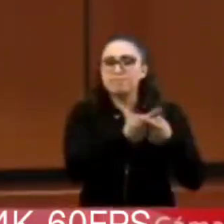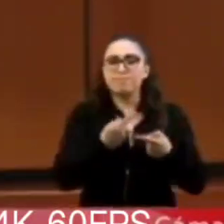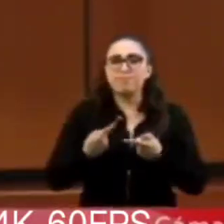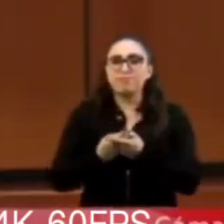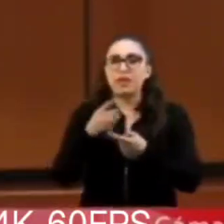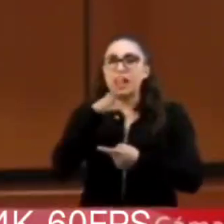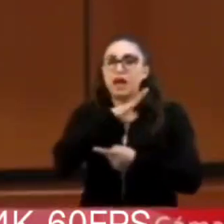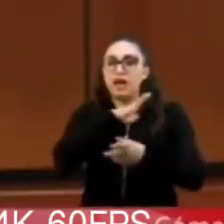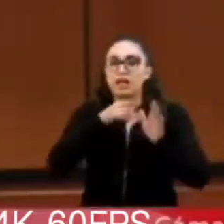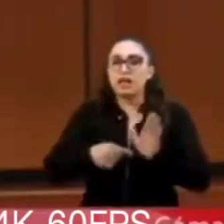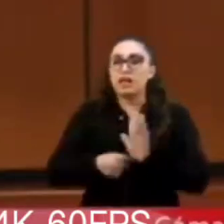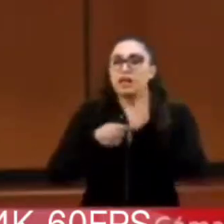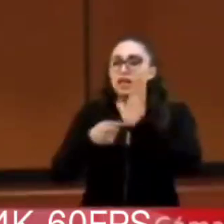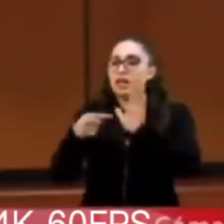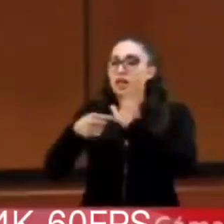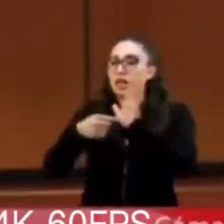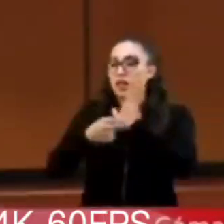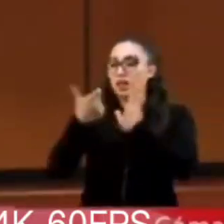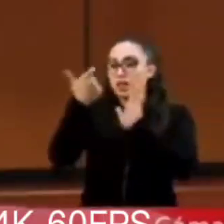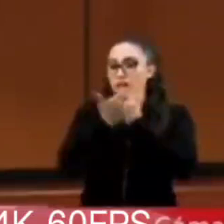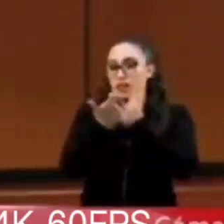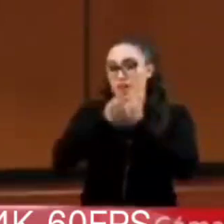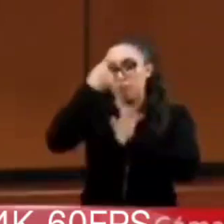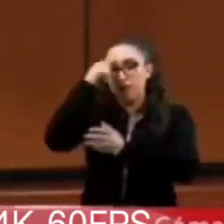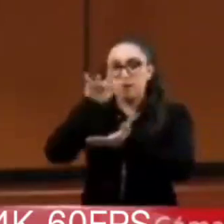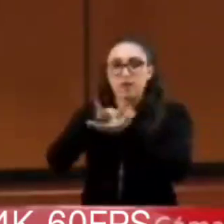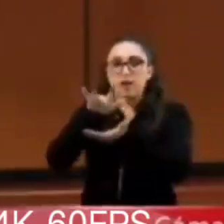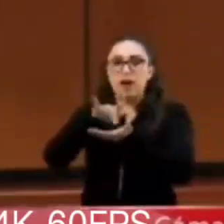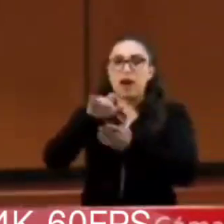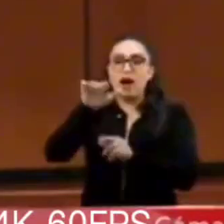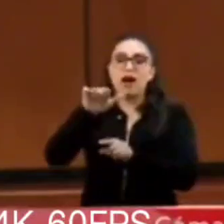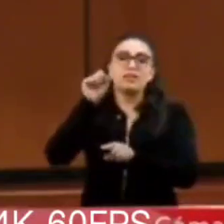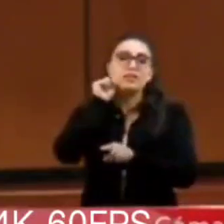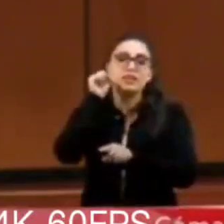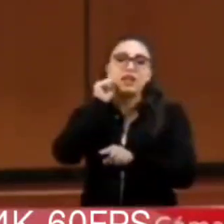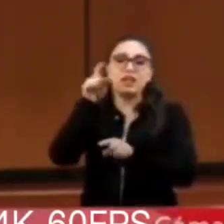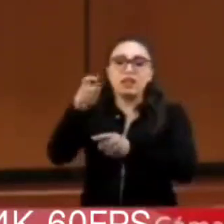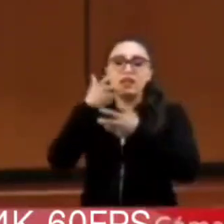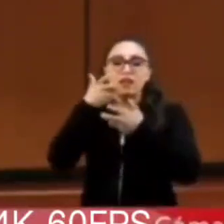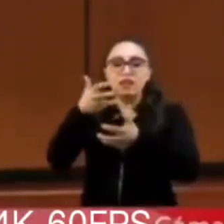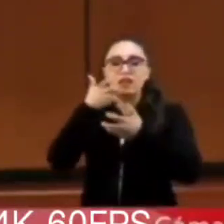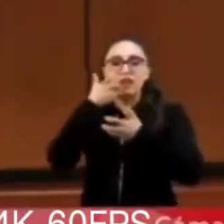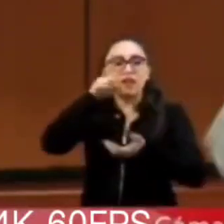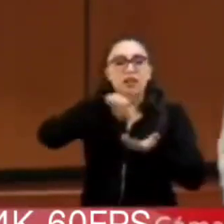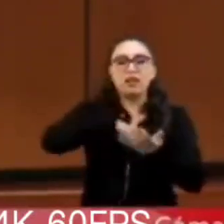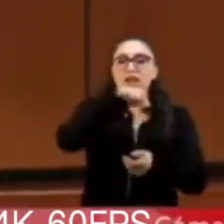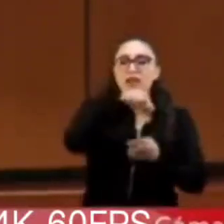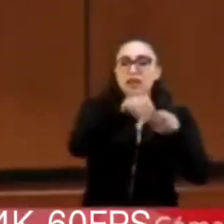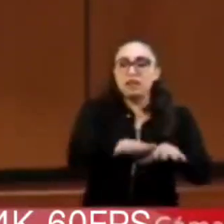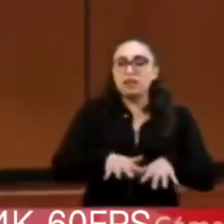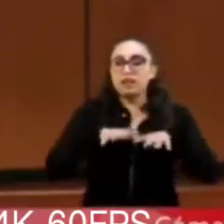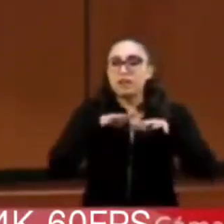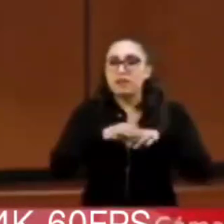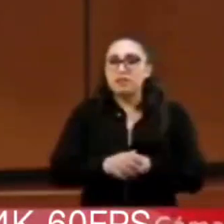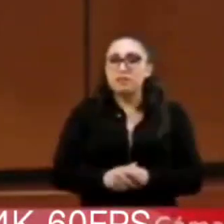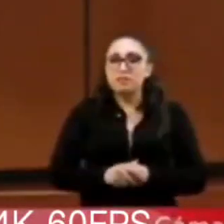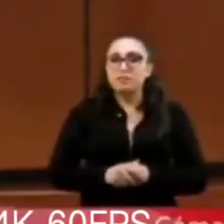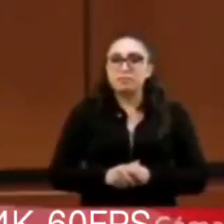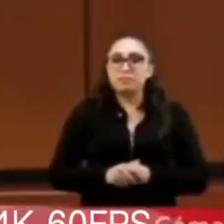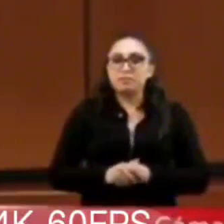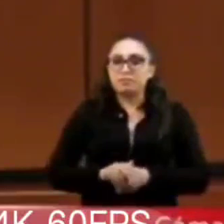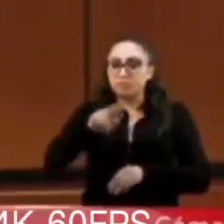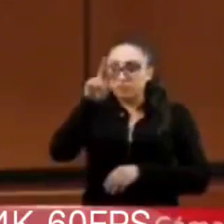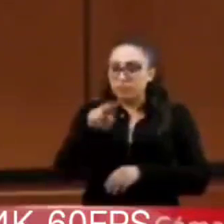dinero ilícito para campaña de una senadora gritona de esta tribuna. También tenemos otra